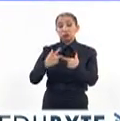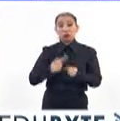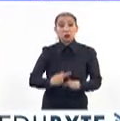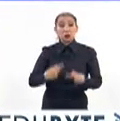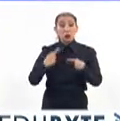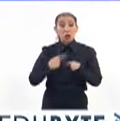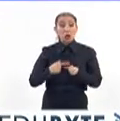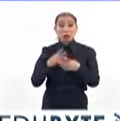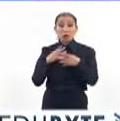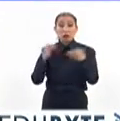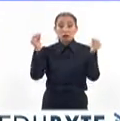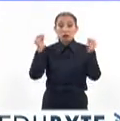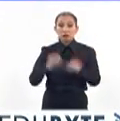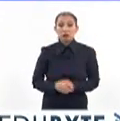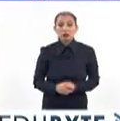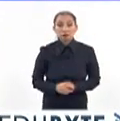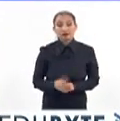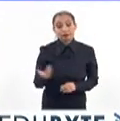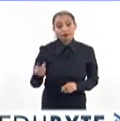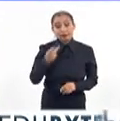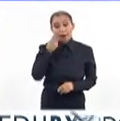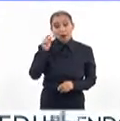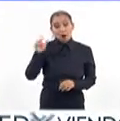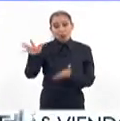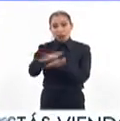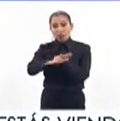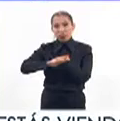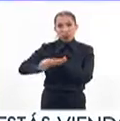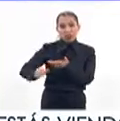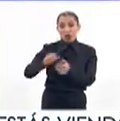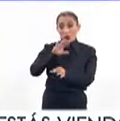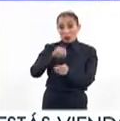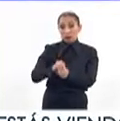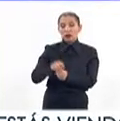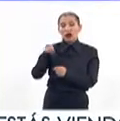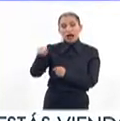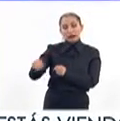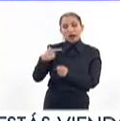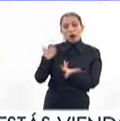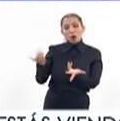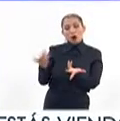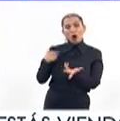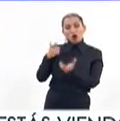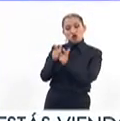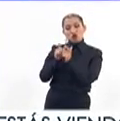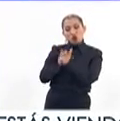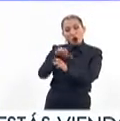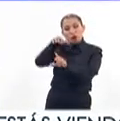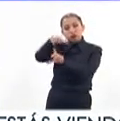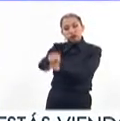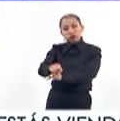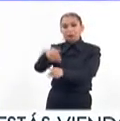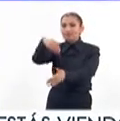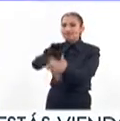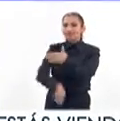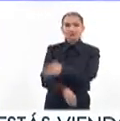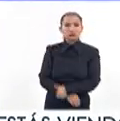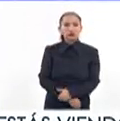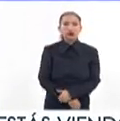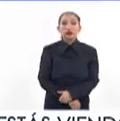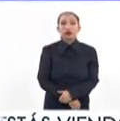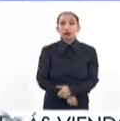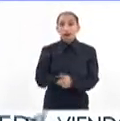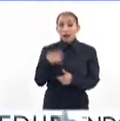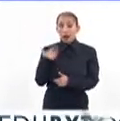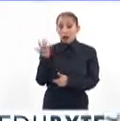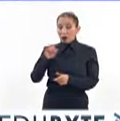población se fue acabando. Entonces, hablamos de un exterminio. Fue una empresa conquistadora que fracasó. Con